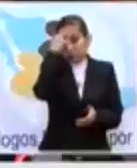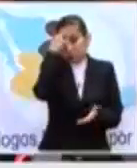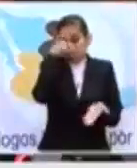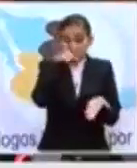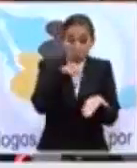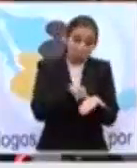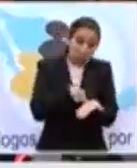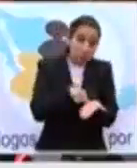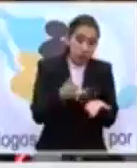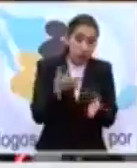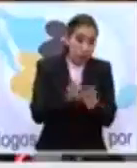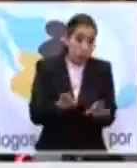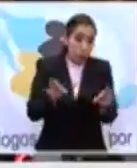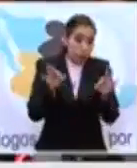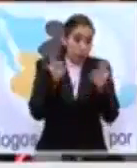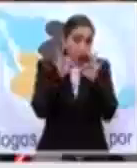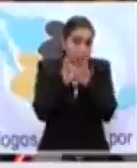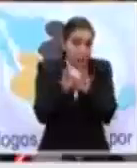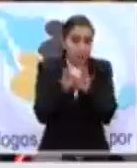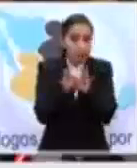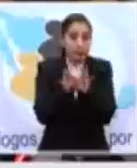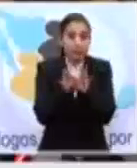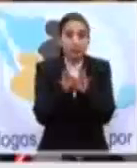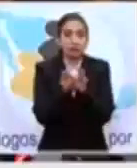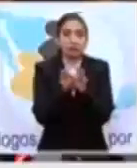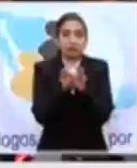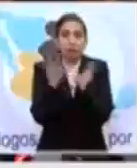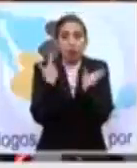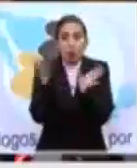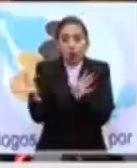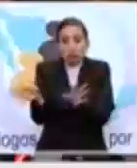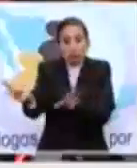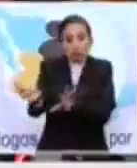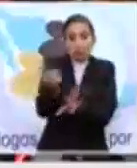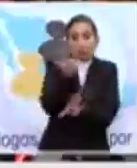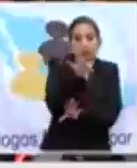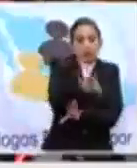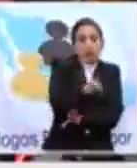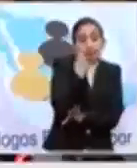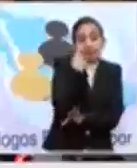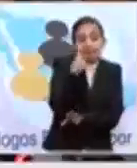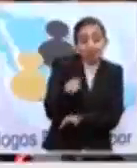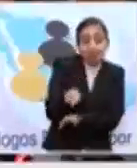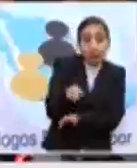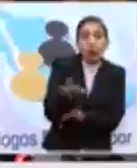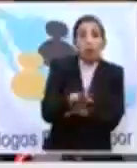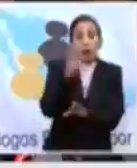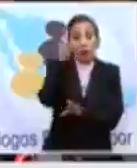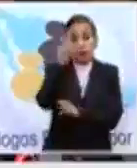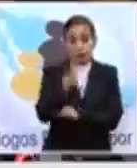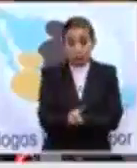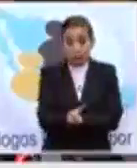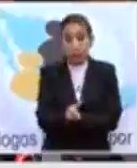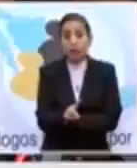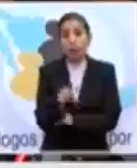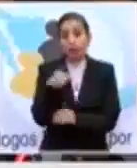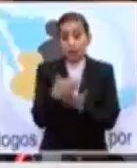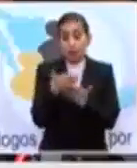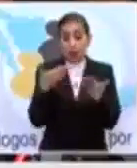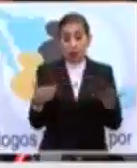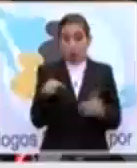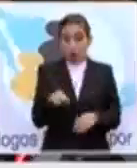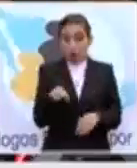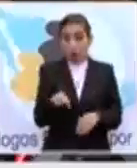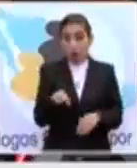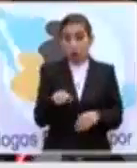parece bien importante el que lo traiga a colación, porque definitivamente hoy